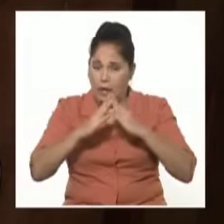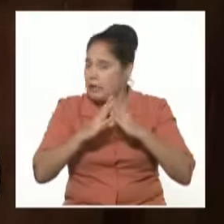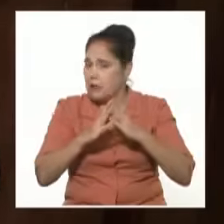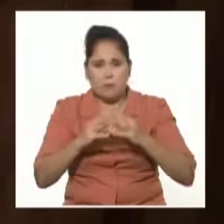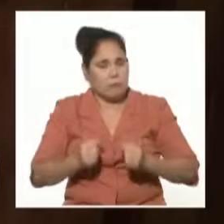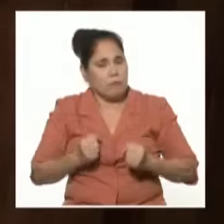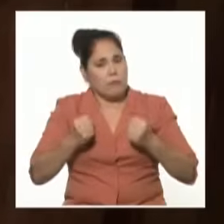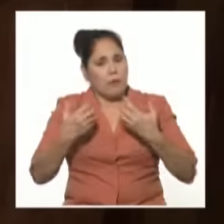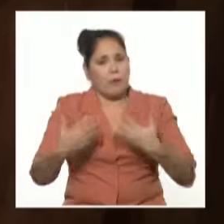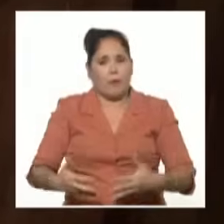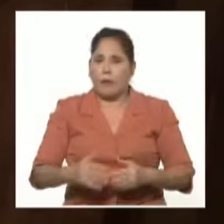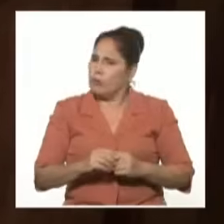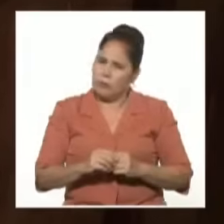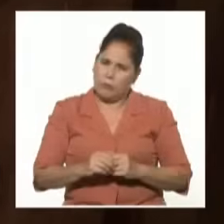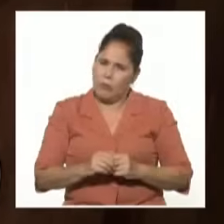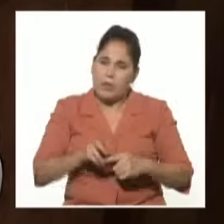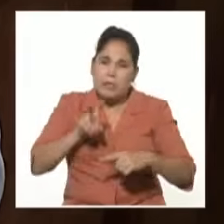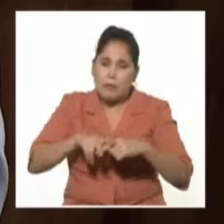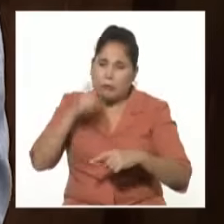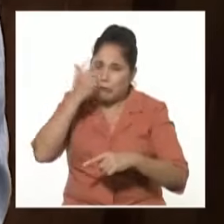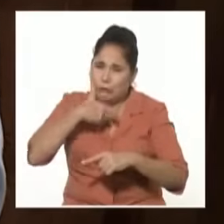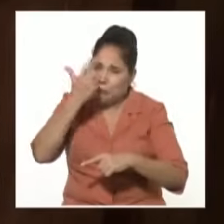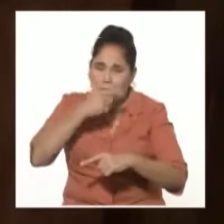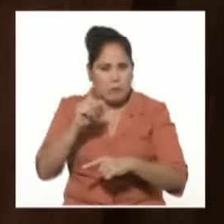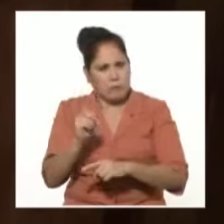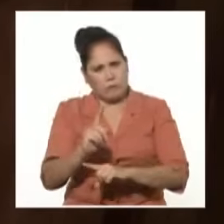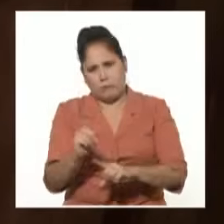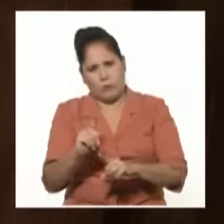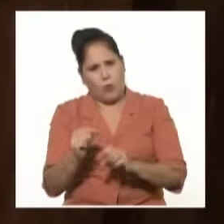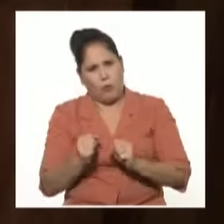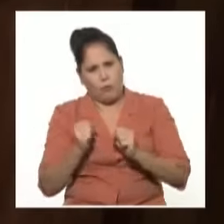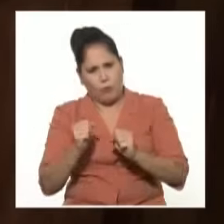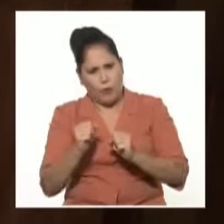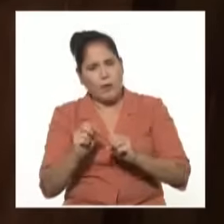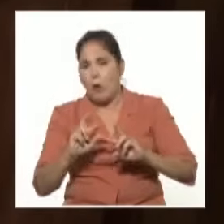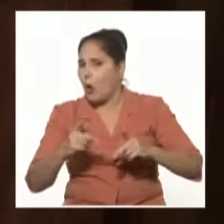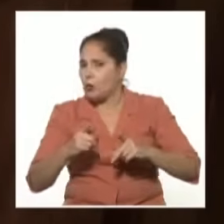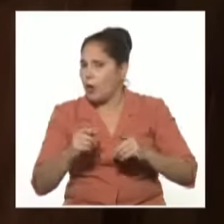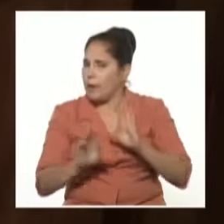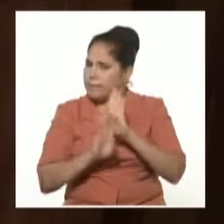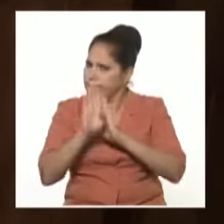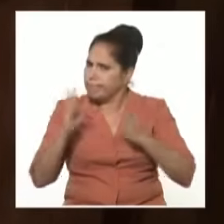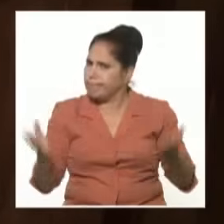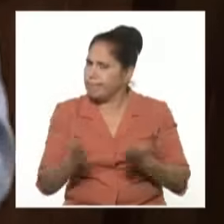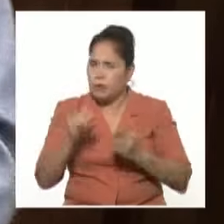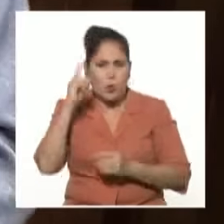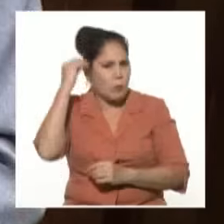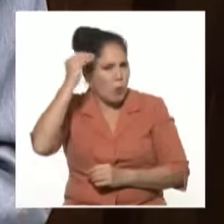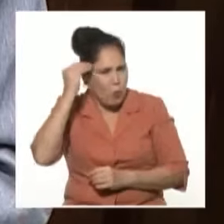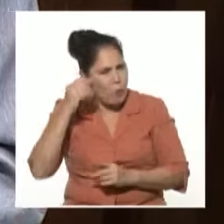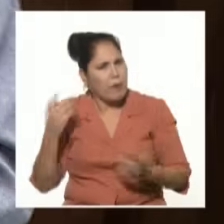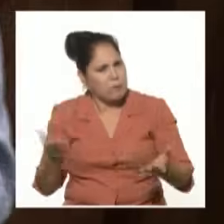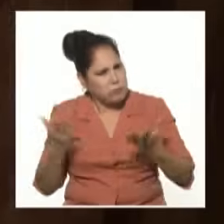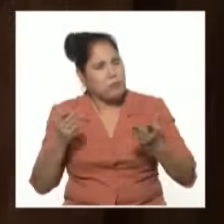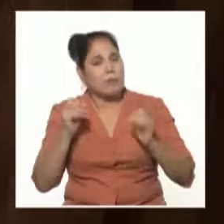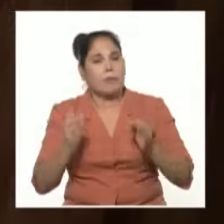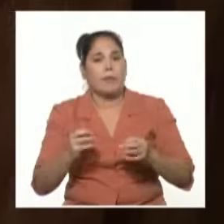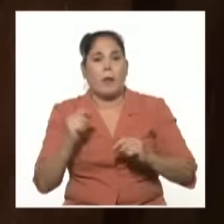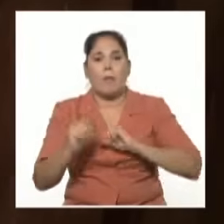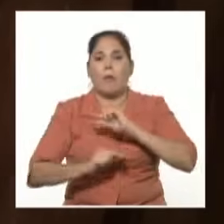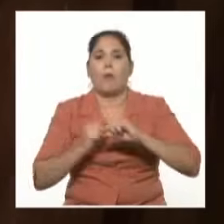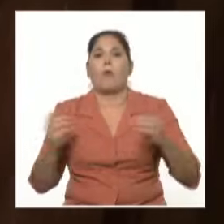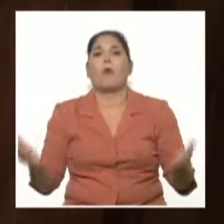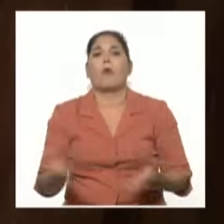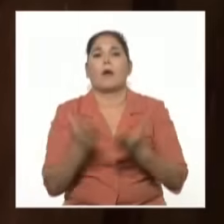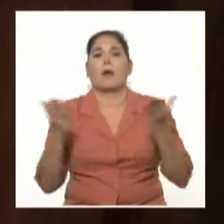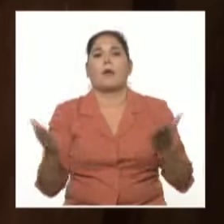rindieron, no se sentaron a llorar a la orilla de los caminos inundados y han sido una fuerza determinante en la recuperación